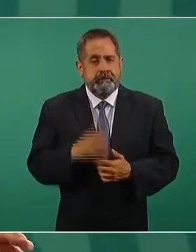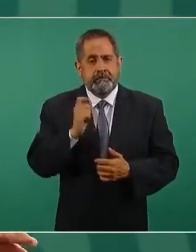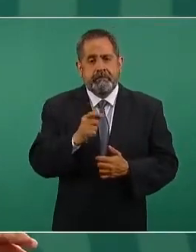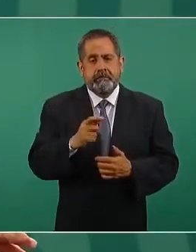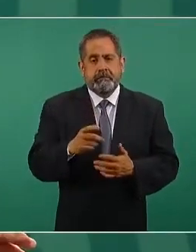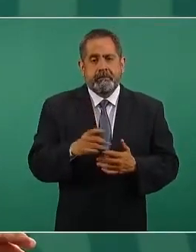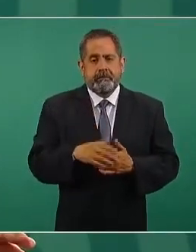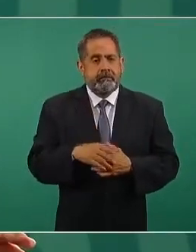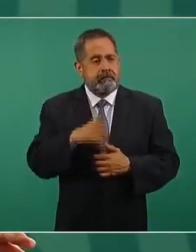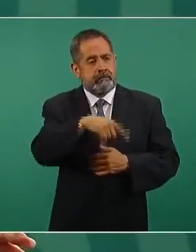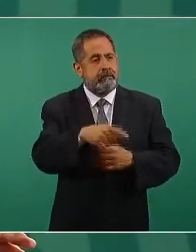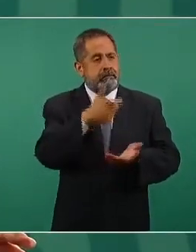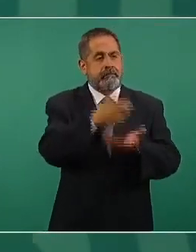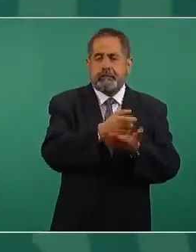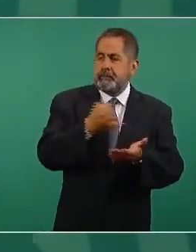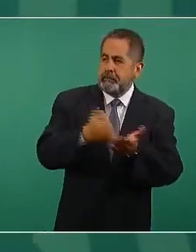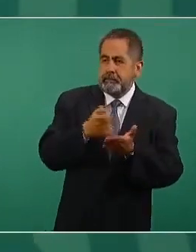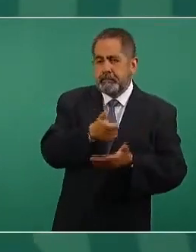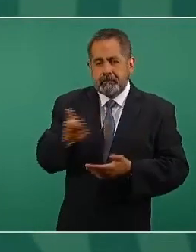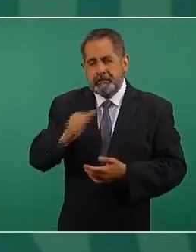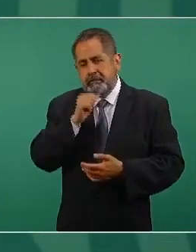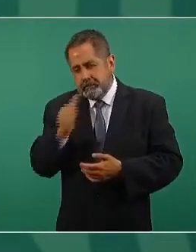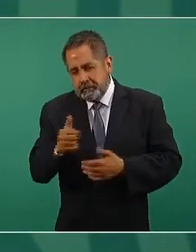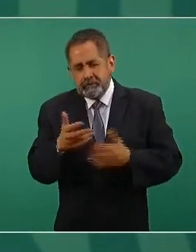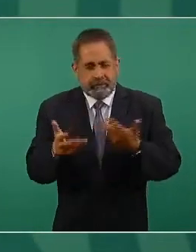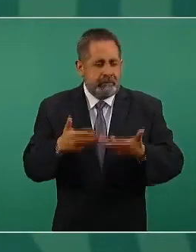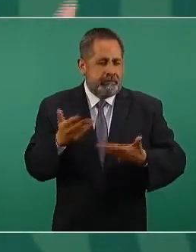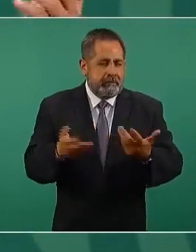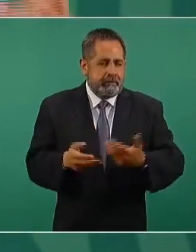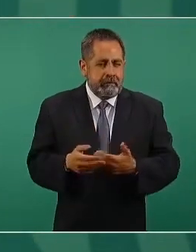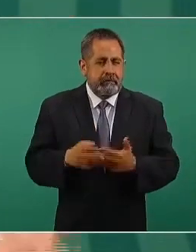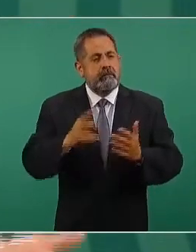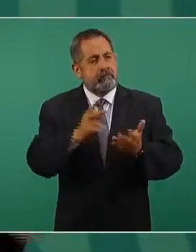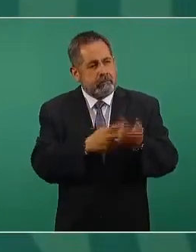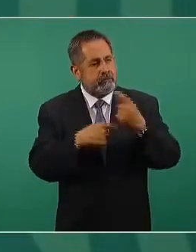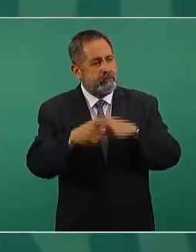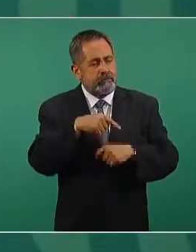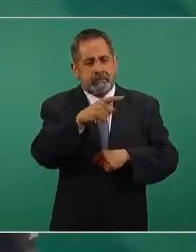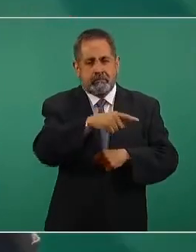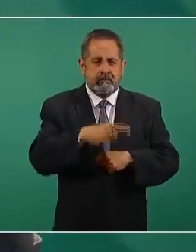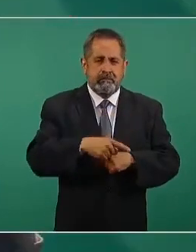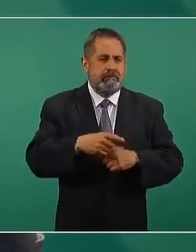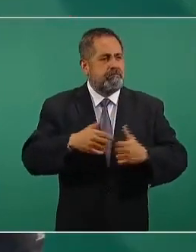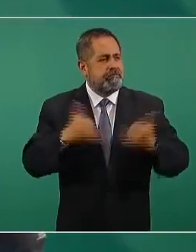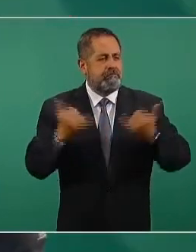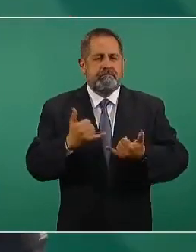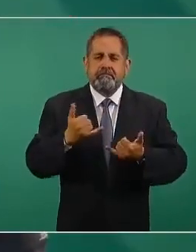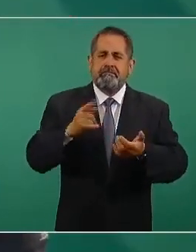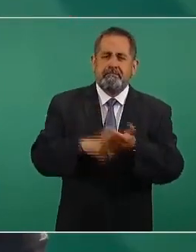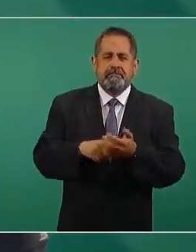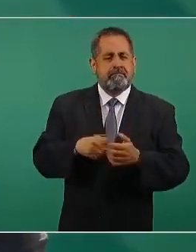pues ya no van a pagar impuestos y van a regresar por sus fueros.